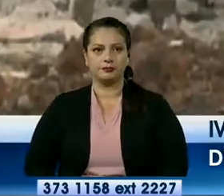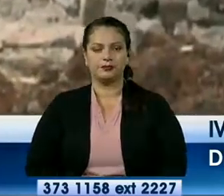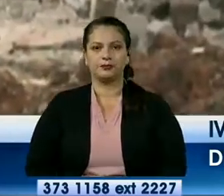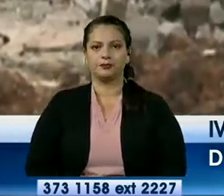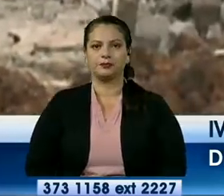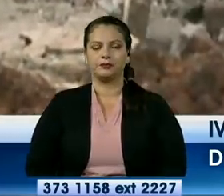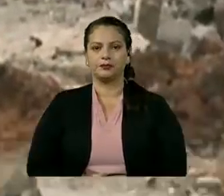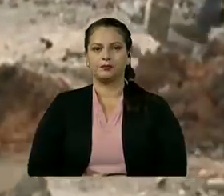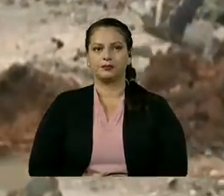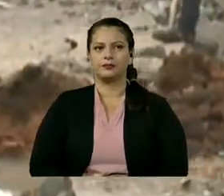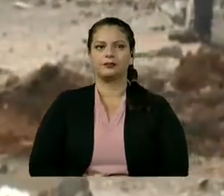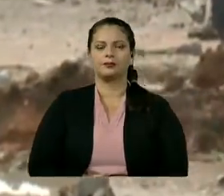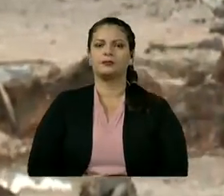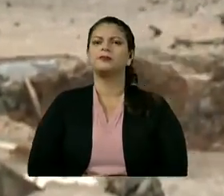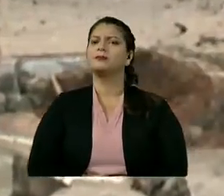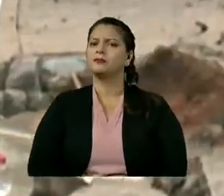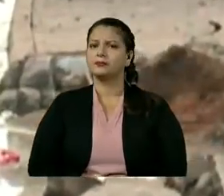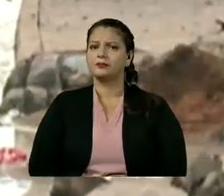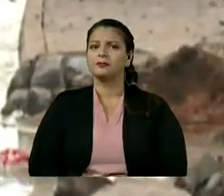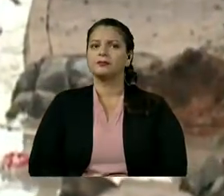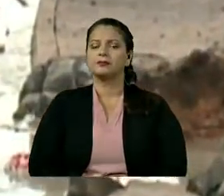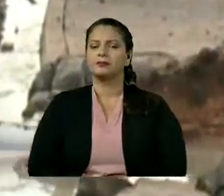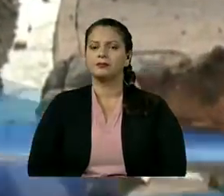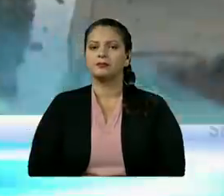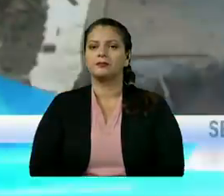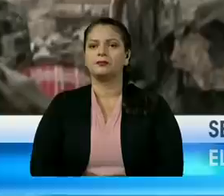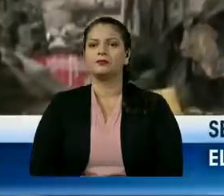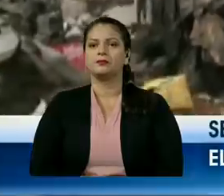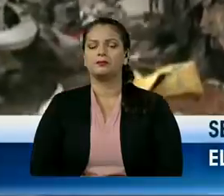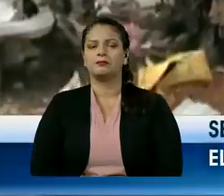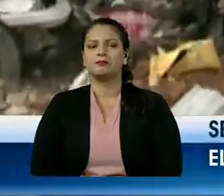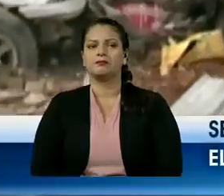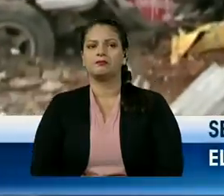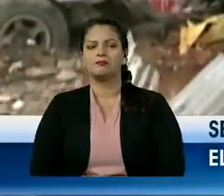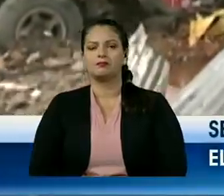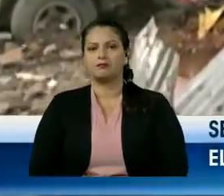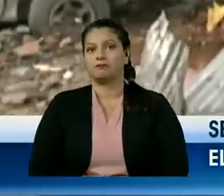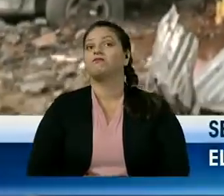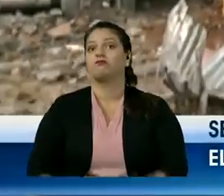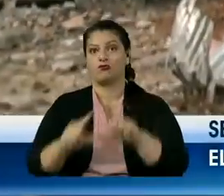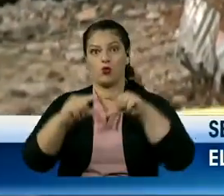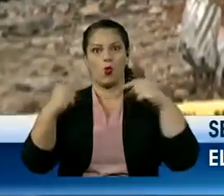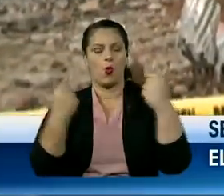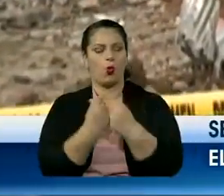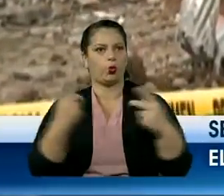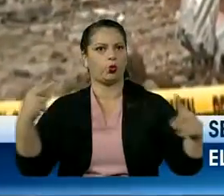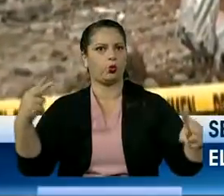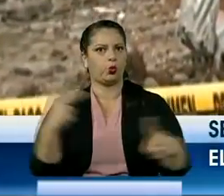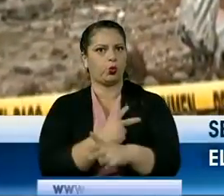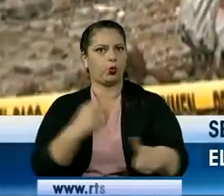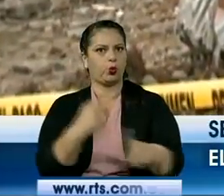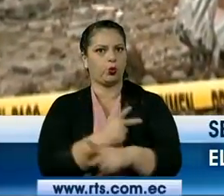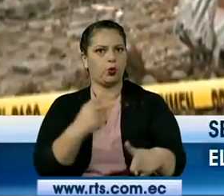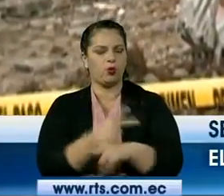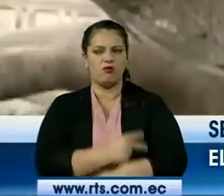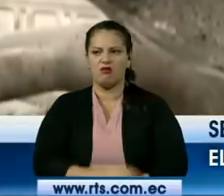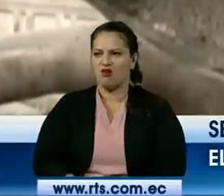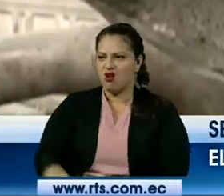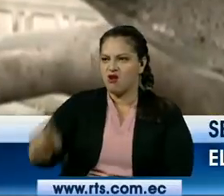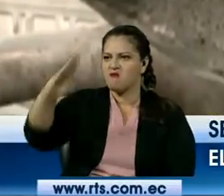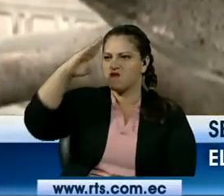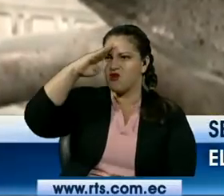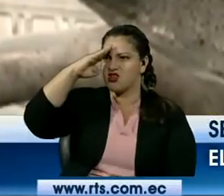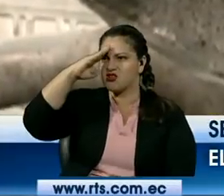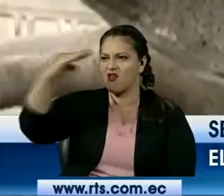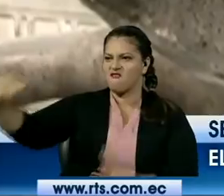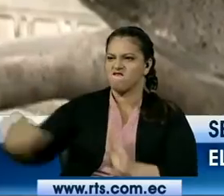Saben que no pueden descuidar, y el atentado con el carro bomba fue un aviso que las bandas criminales no juegan. La disposición del gobierno